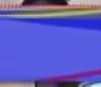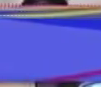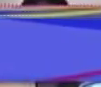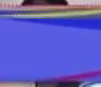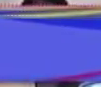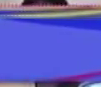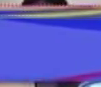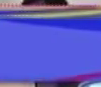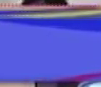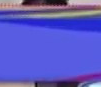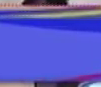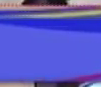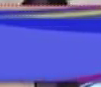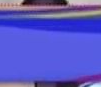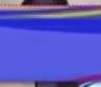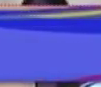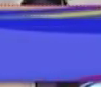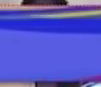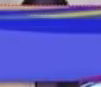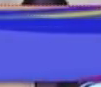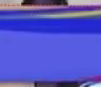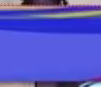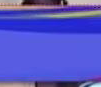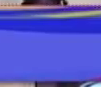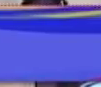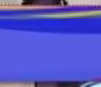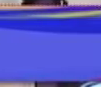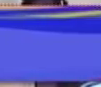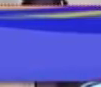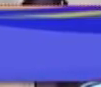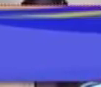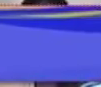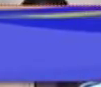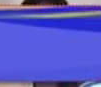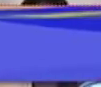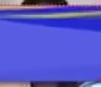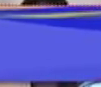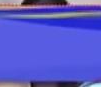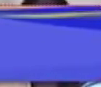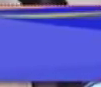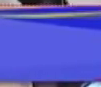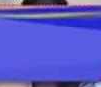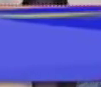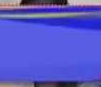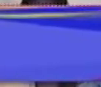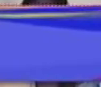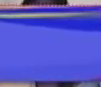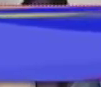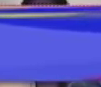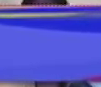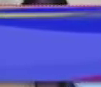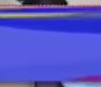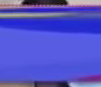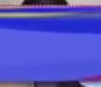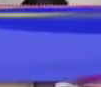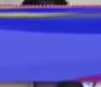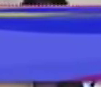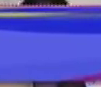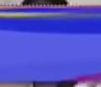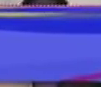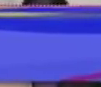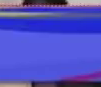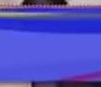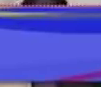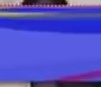para producir más de 200.000 unidades al año en sus diferentes componentes. Pero asimismo, tenemos en